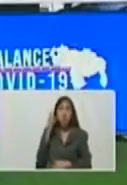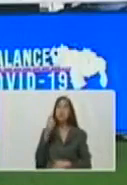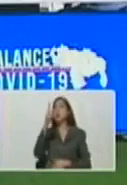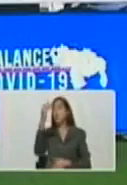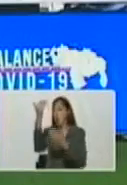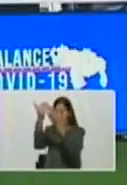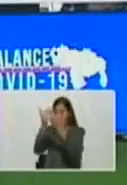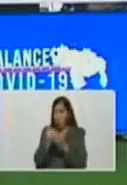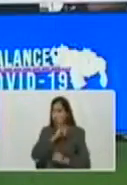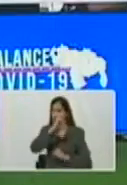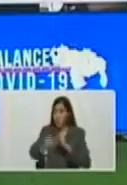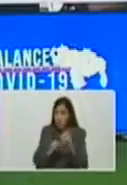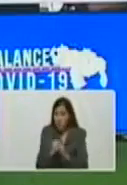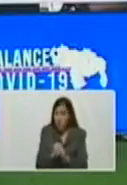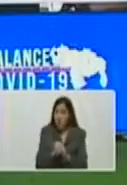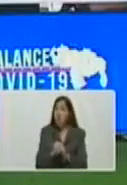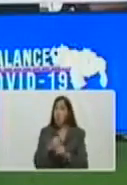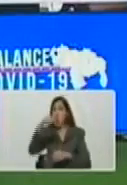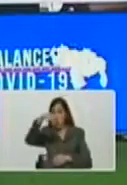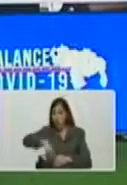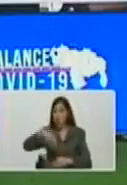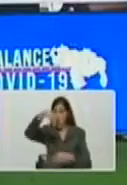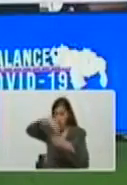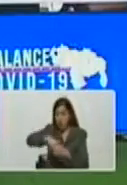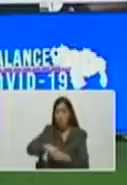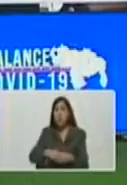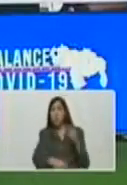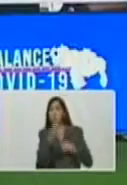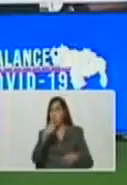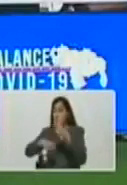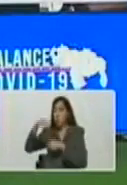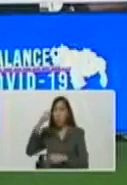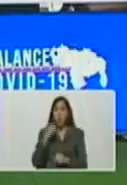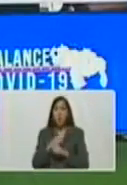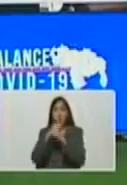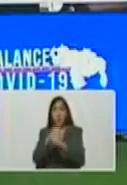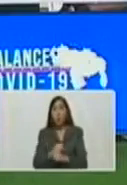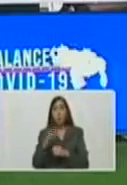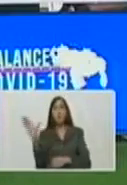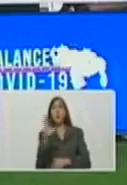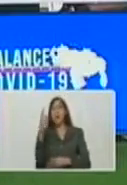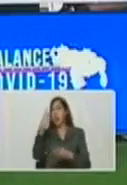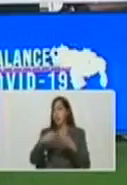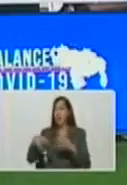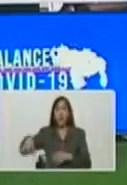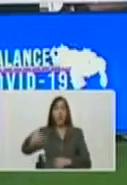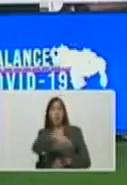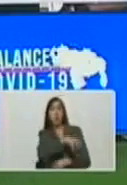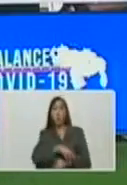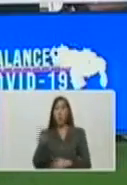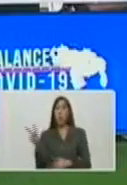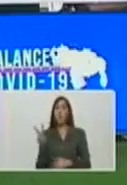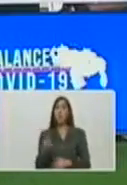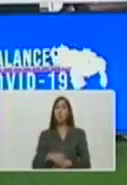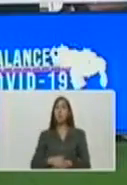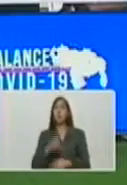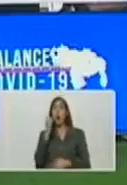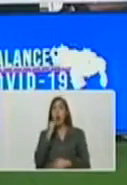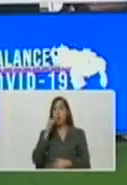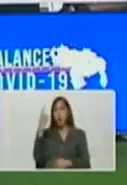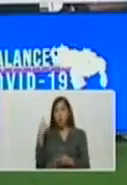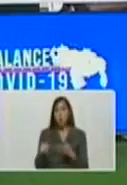inversión internacional, para venir a invertir en el hipódromo de Caracas y los hipódromos del país, el de Valencia, el de Santa